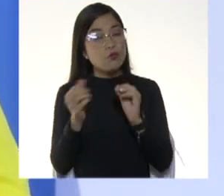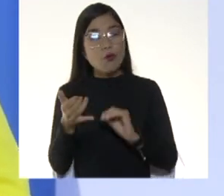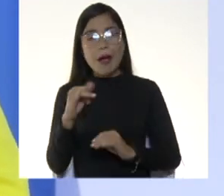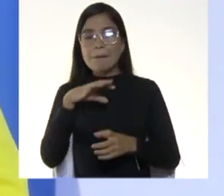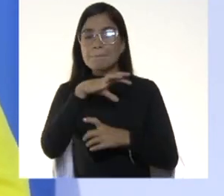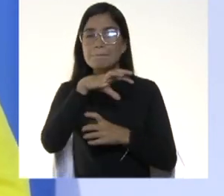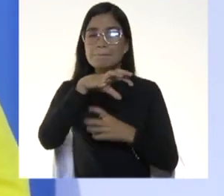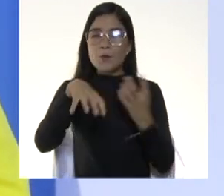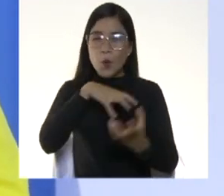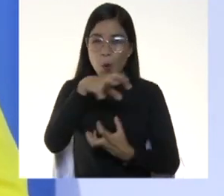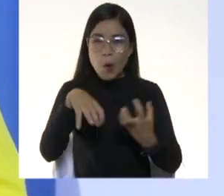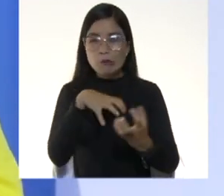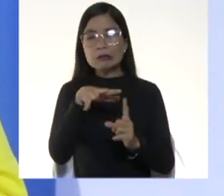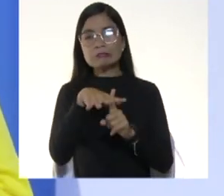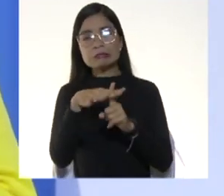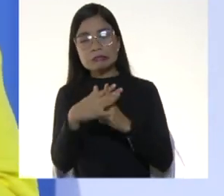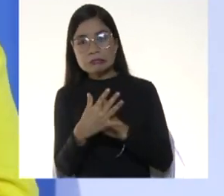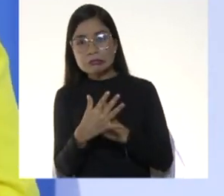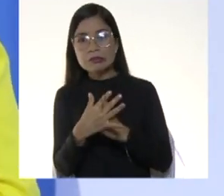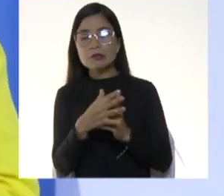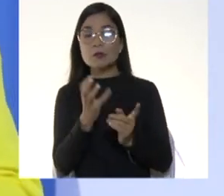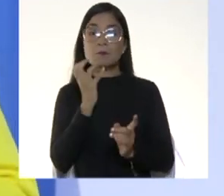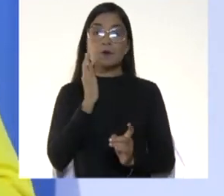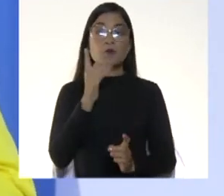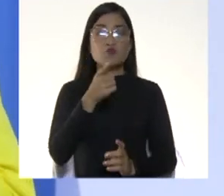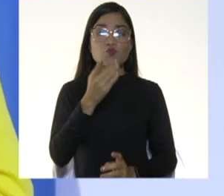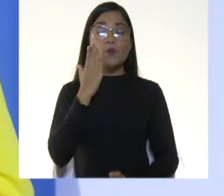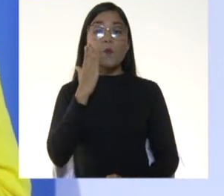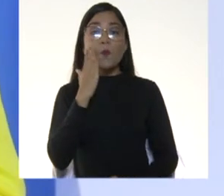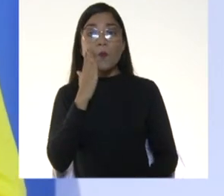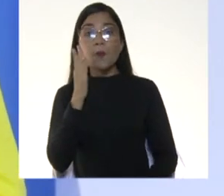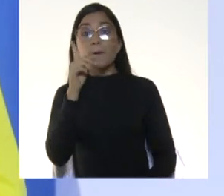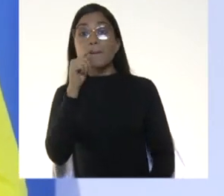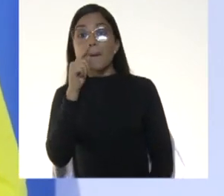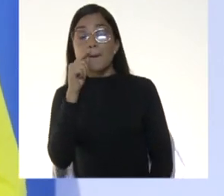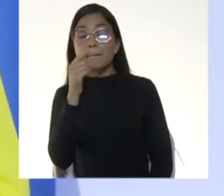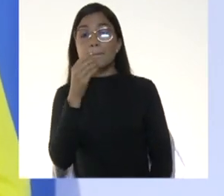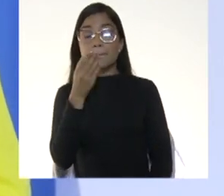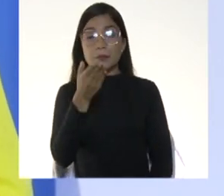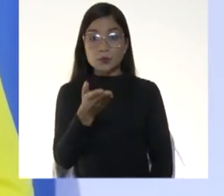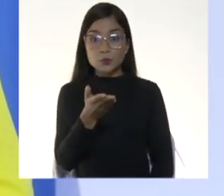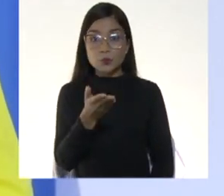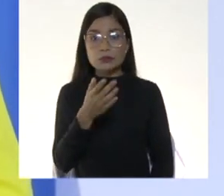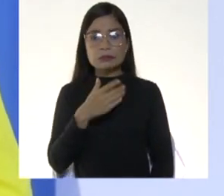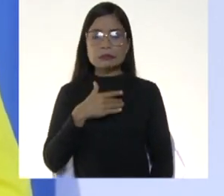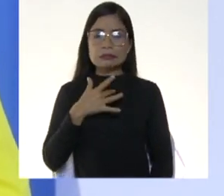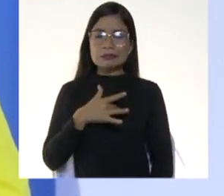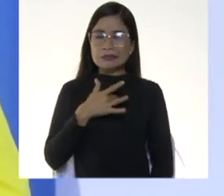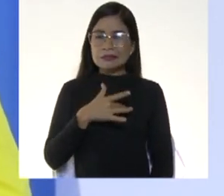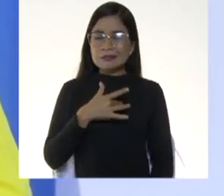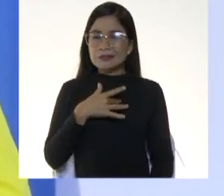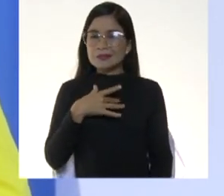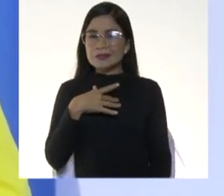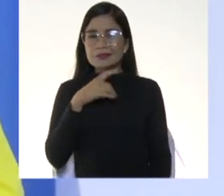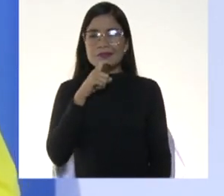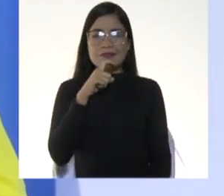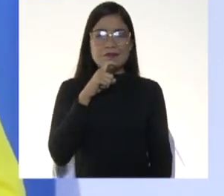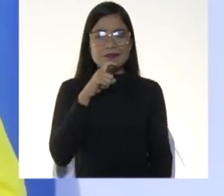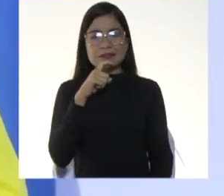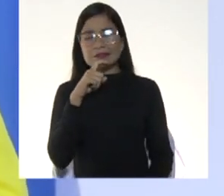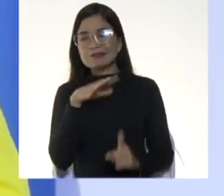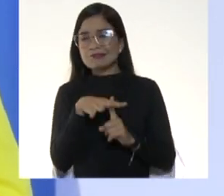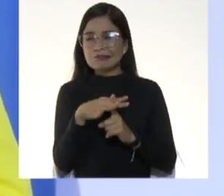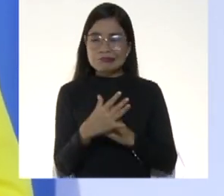situaciones. Si en algún momento tú, papá, mamá, representante o responsable, te sientes agobiado con estos tipos